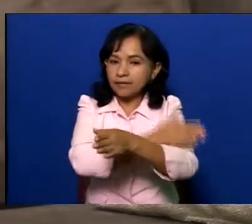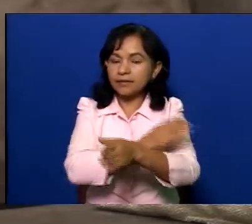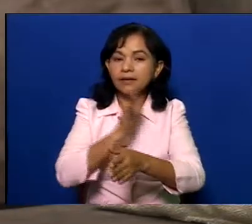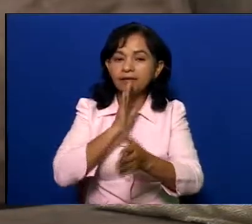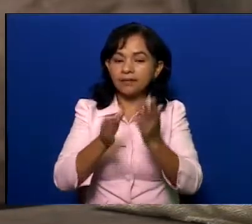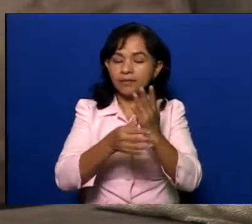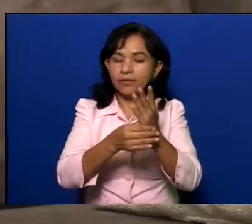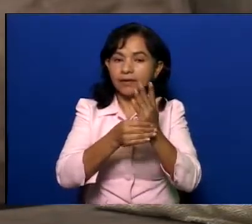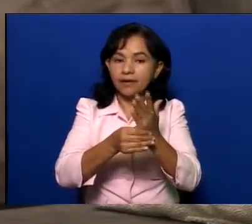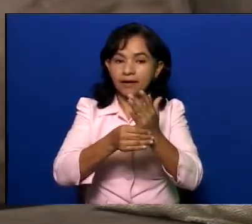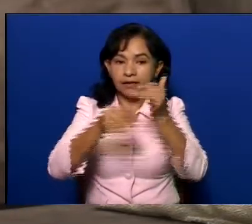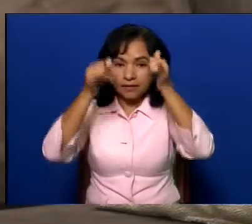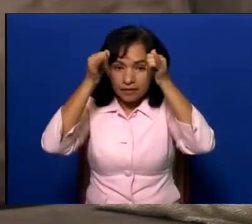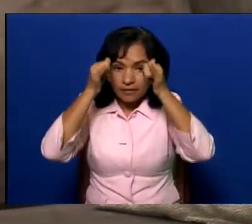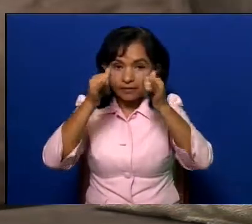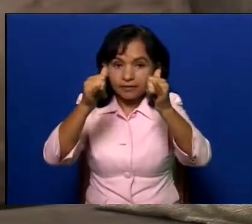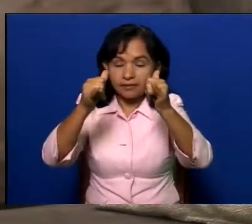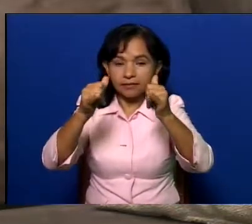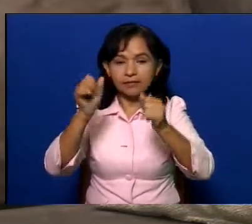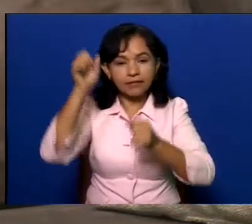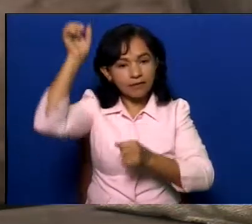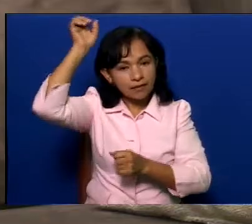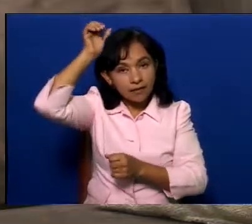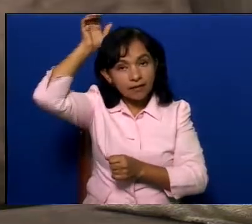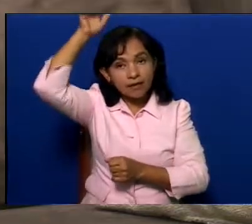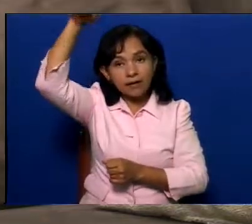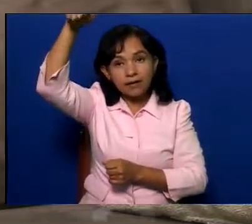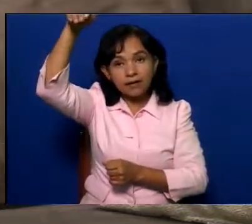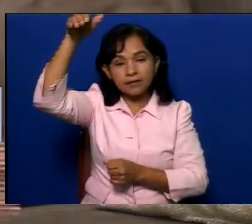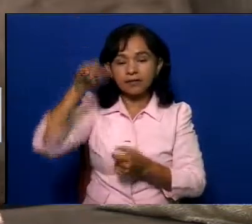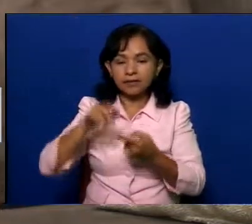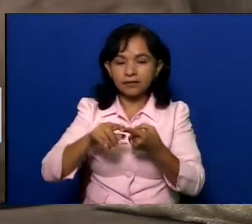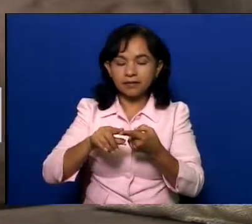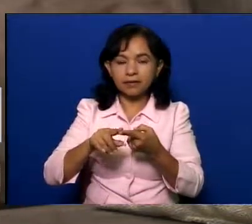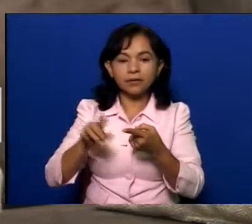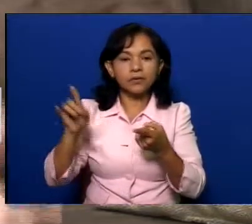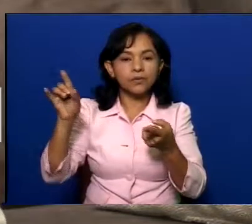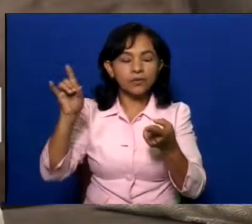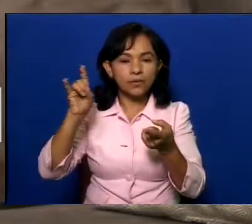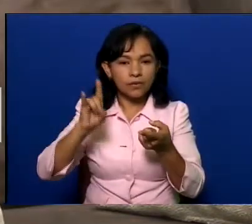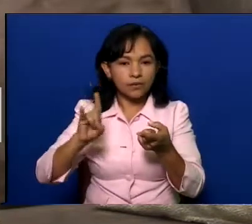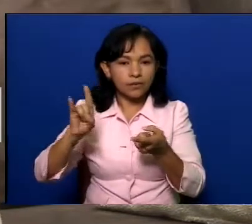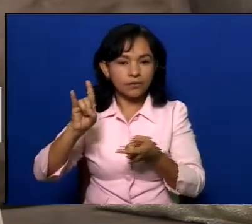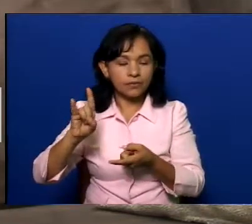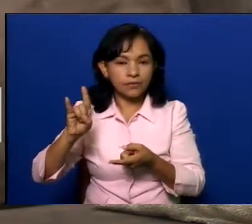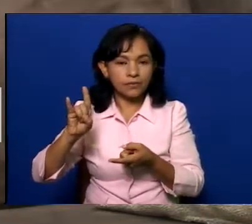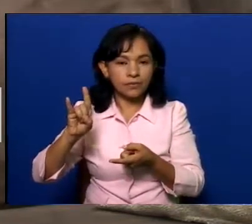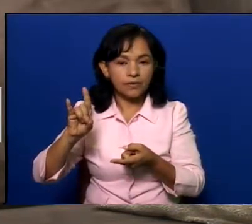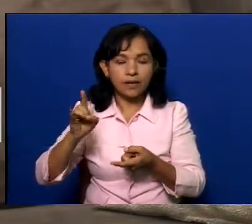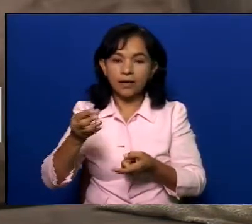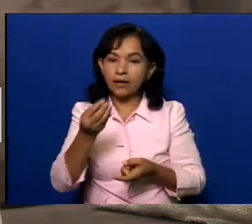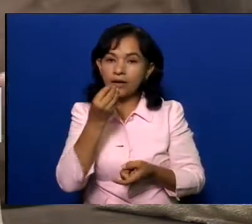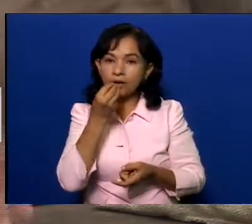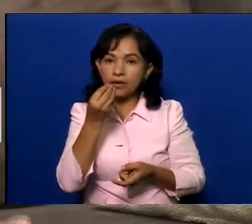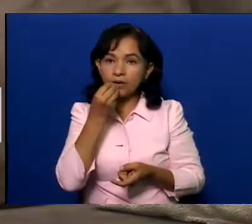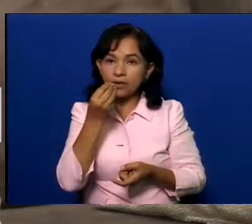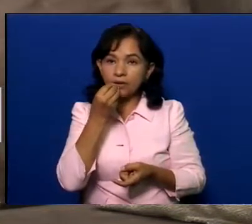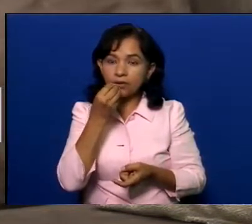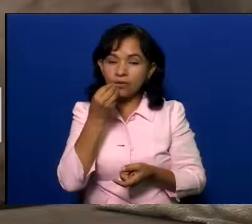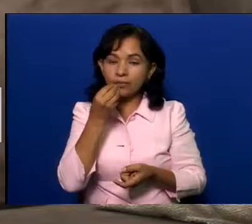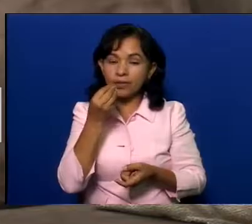a detectar, como insistimos, los casos, pero también ya atender de manera especializada